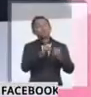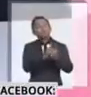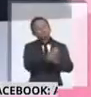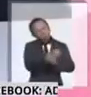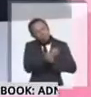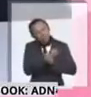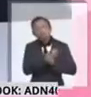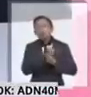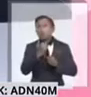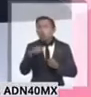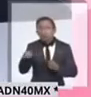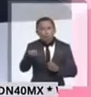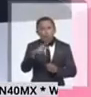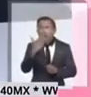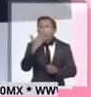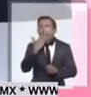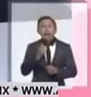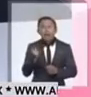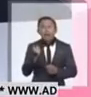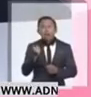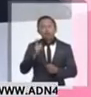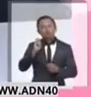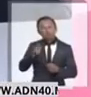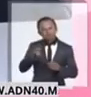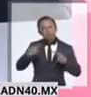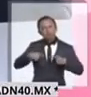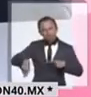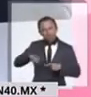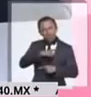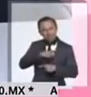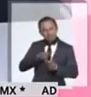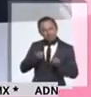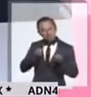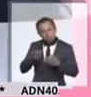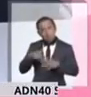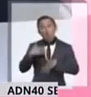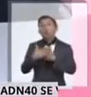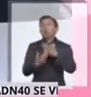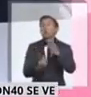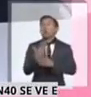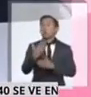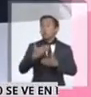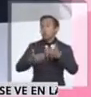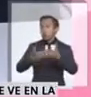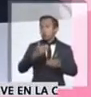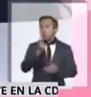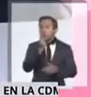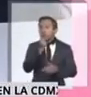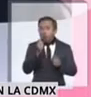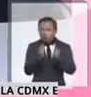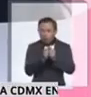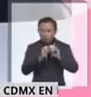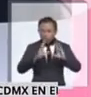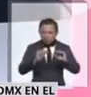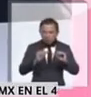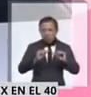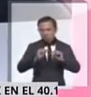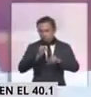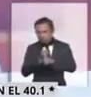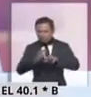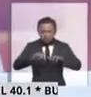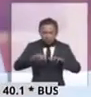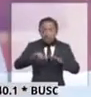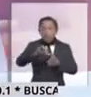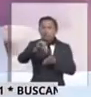que digamos, si lo mides, prácticamente sería como enterarte de la campaña. Si ha visto